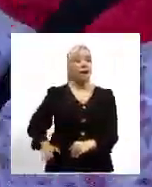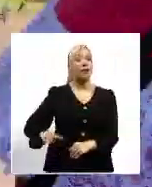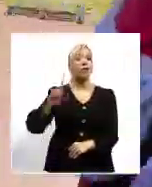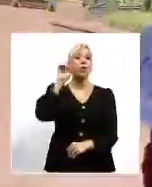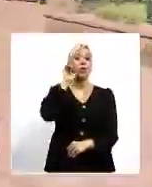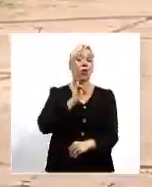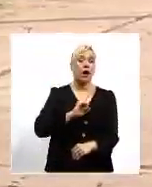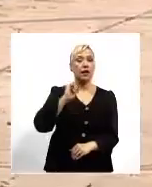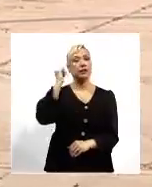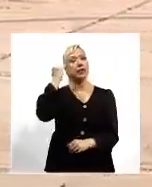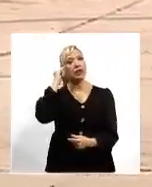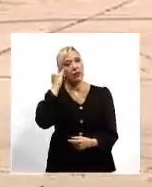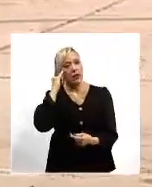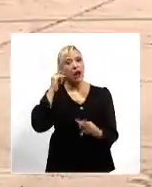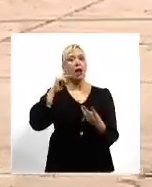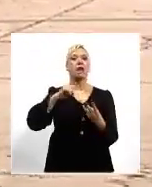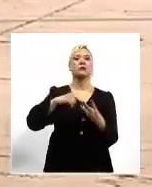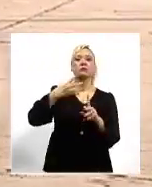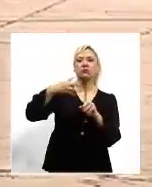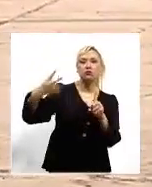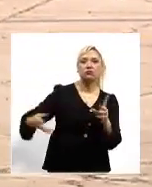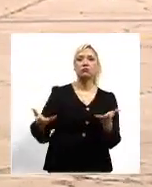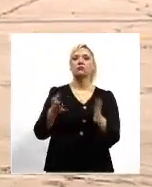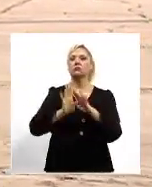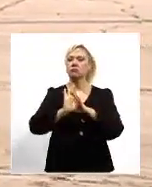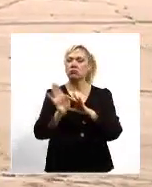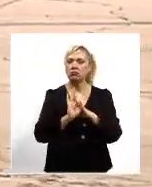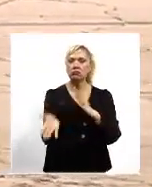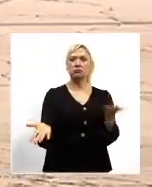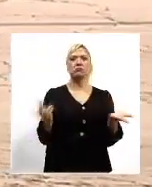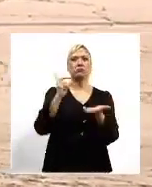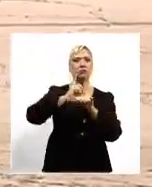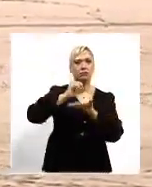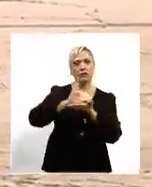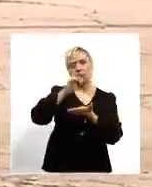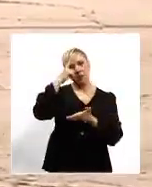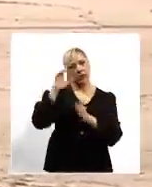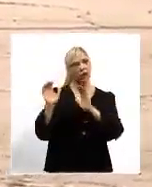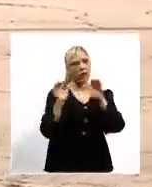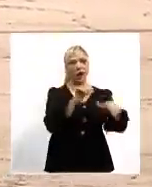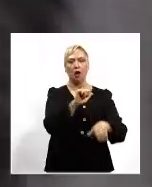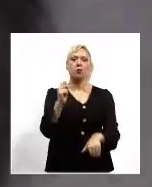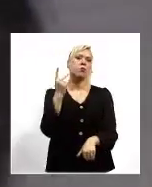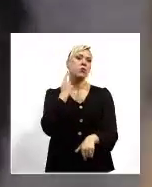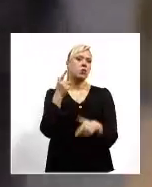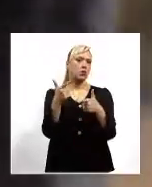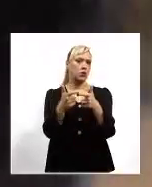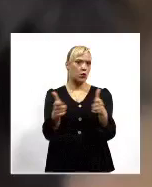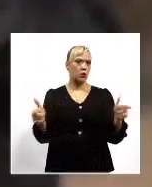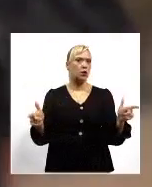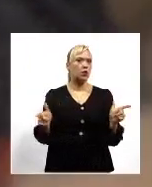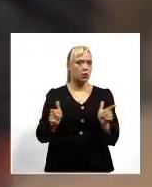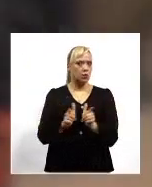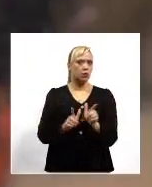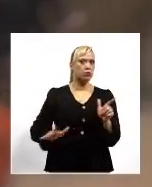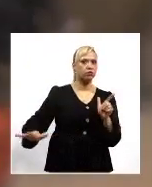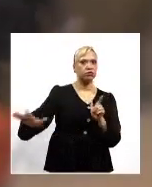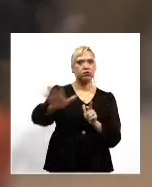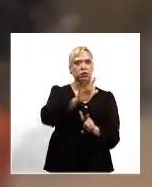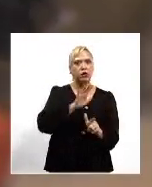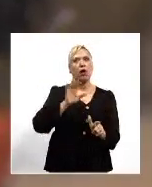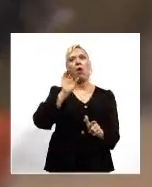mujeres y otros grupos discriminados a puestos legislativos. Así lo sostuvo el magistrado presidente del Tribunal Electoral durante